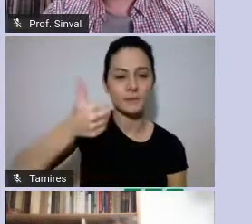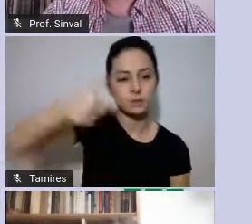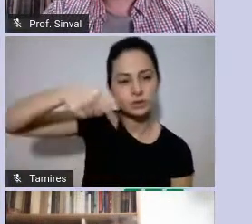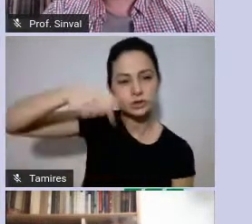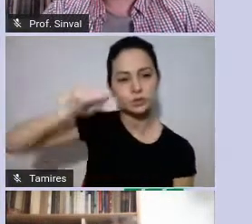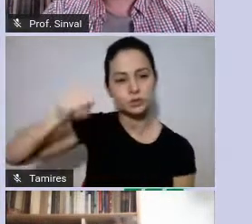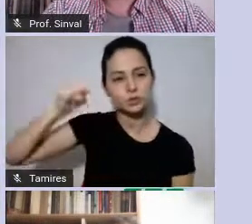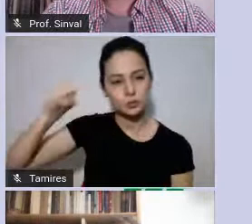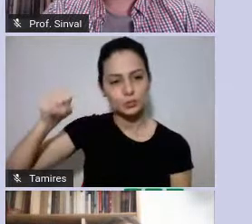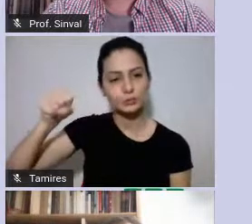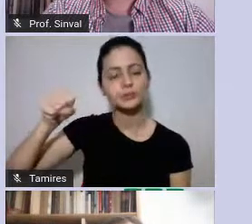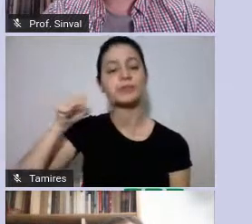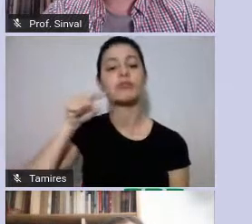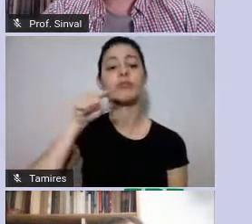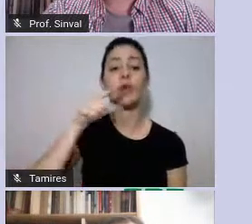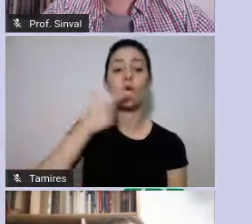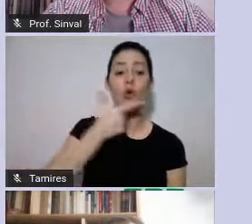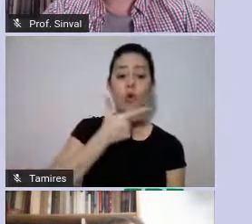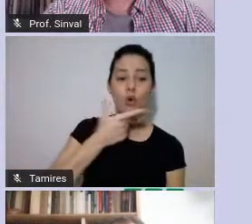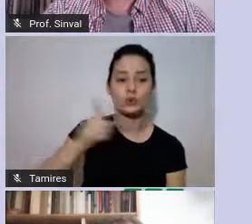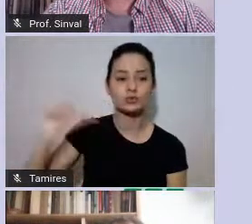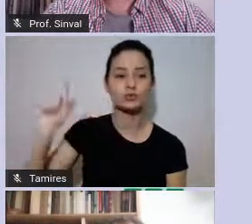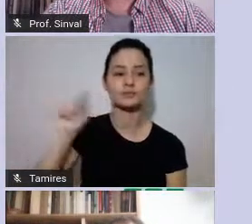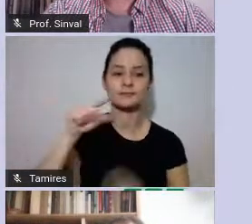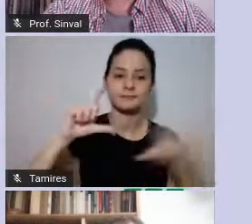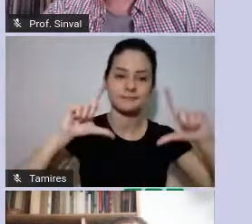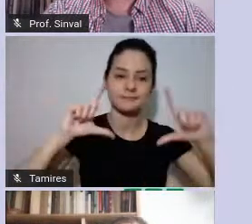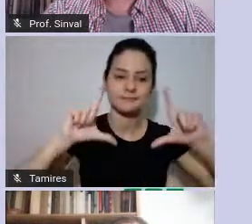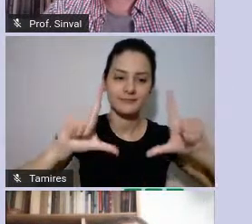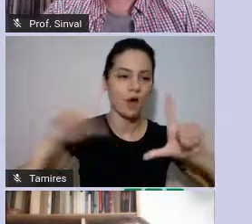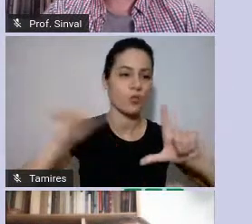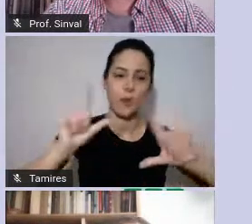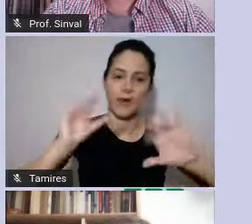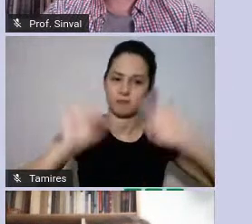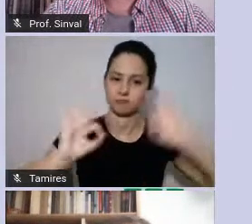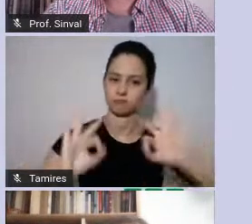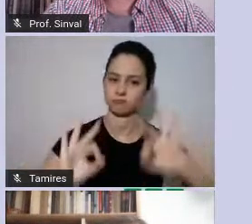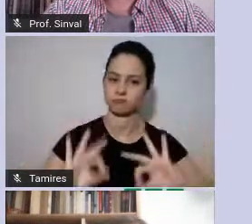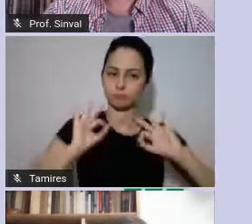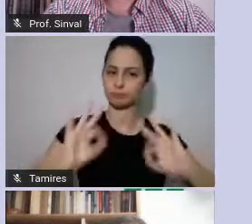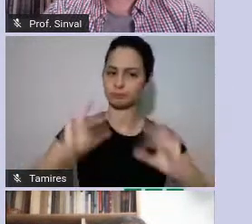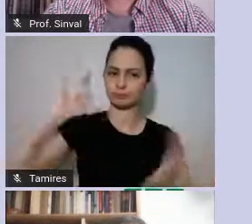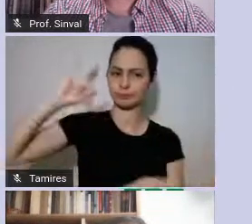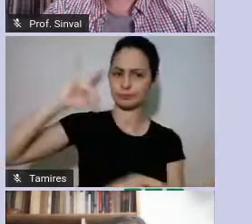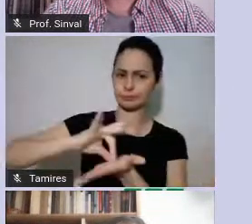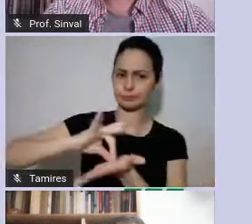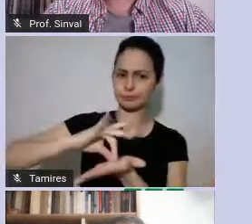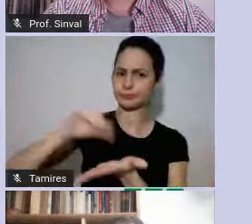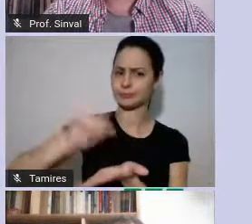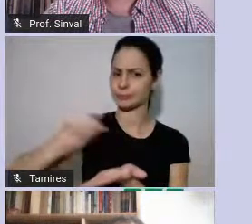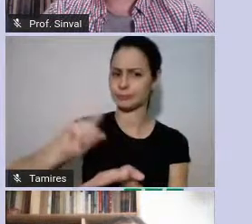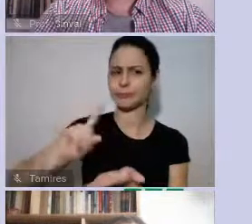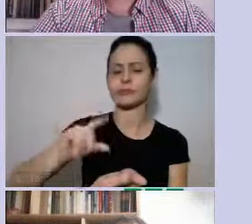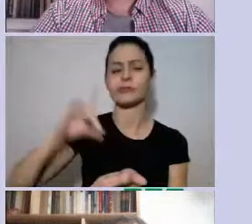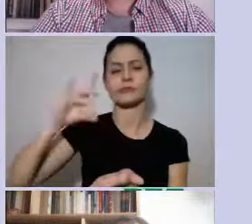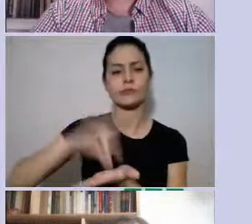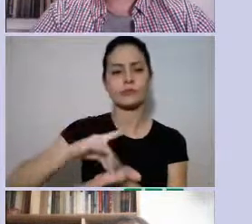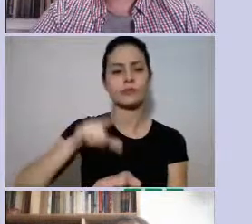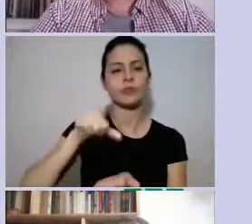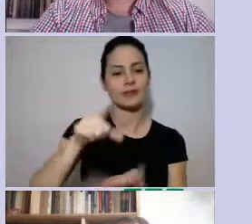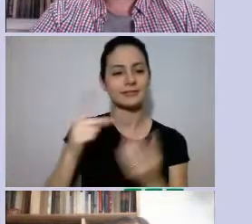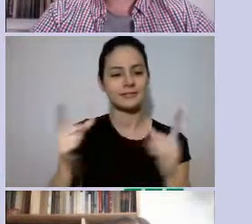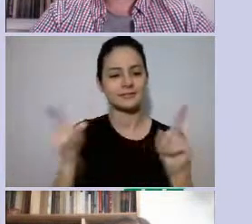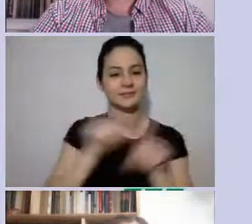donde aparece este otro elemento que no son regulaciones formales, pero que juegan con esta ambigüedad. En